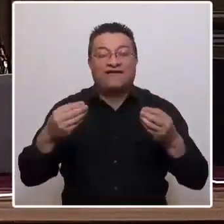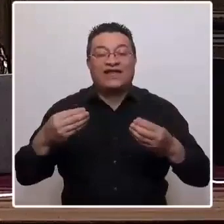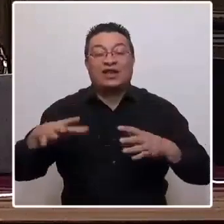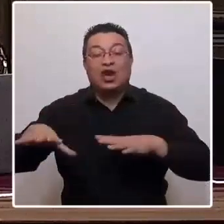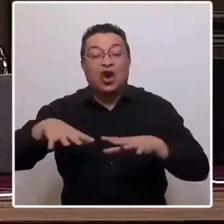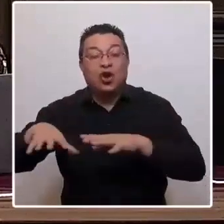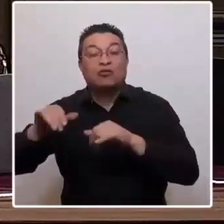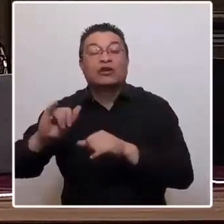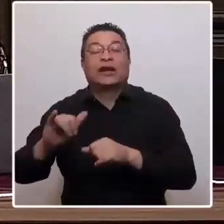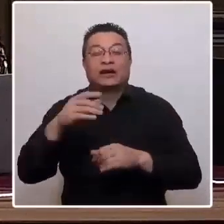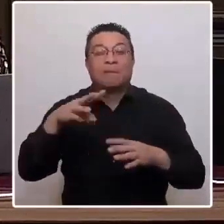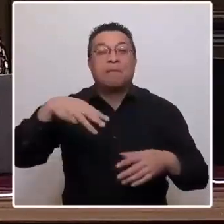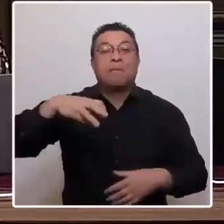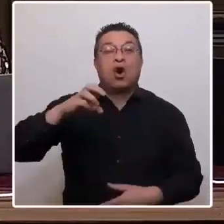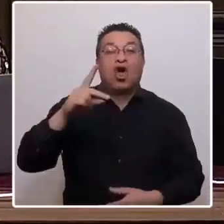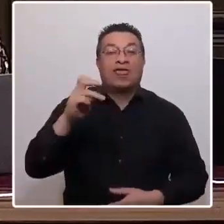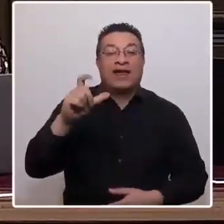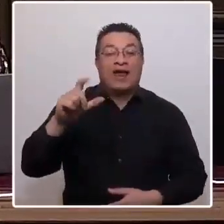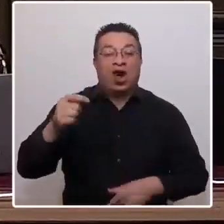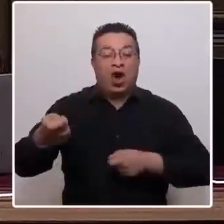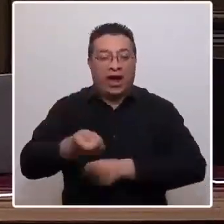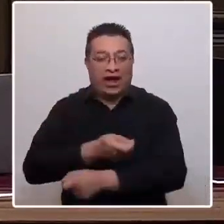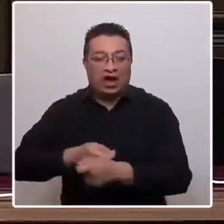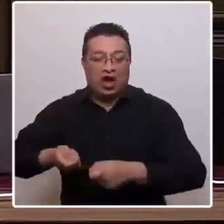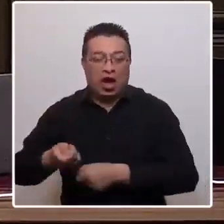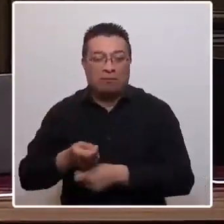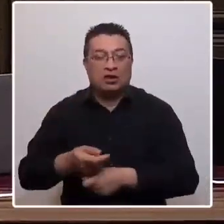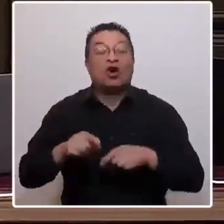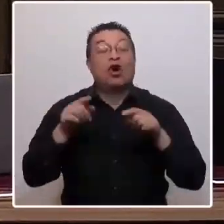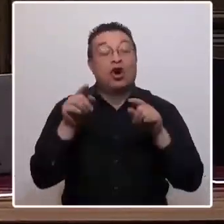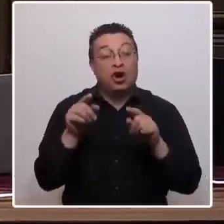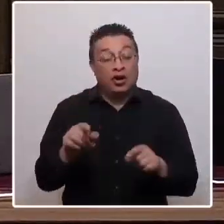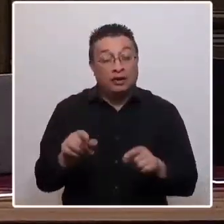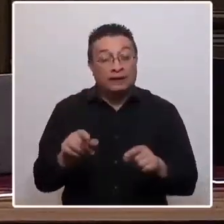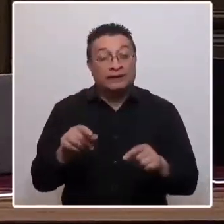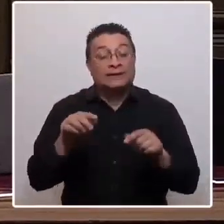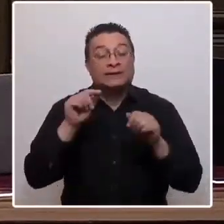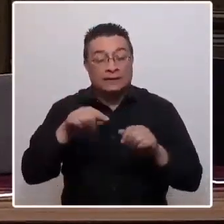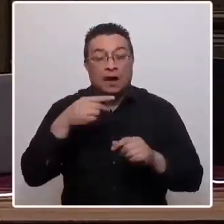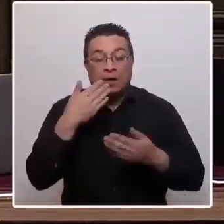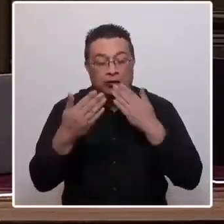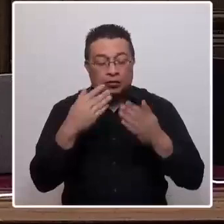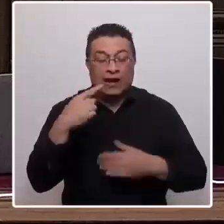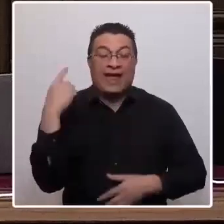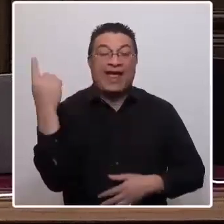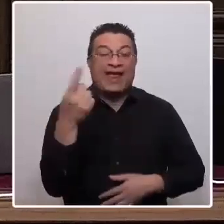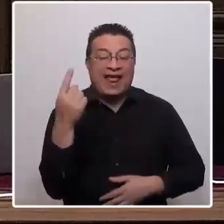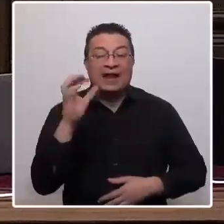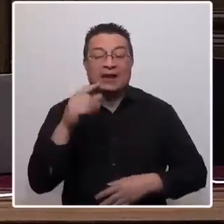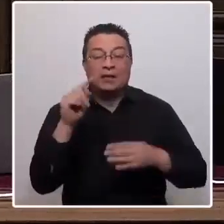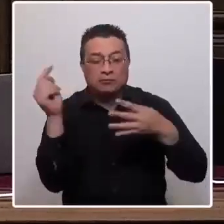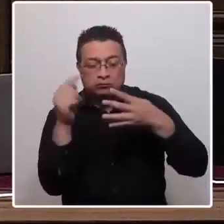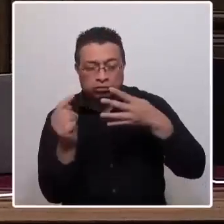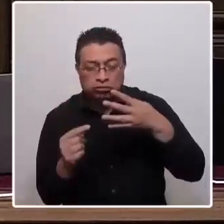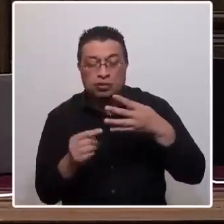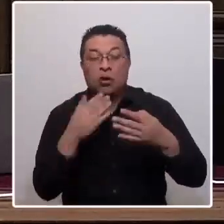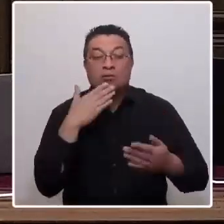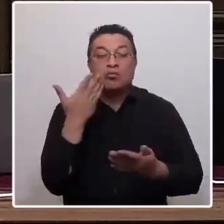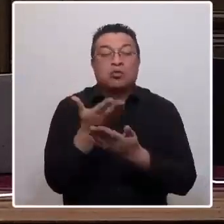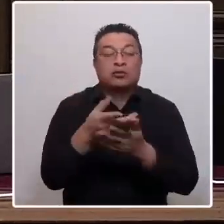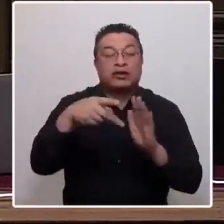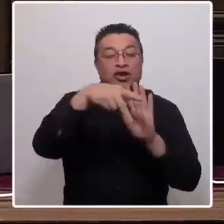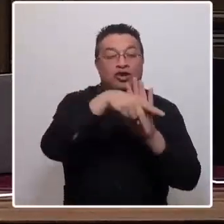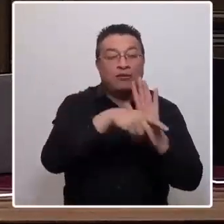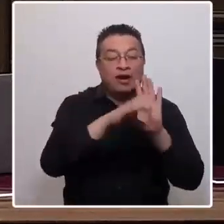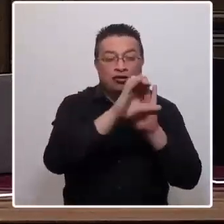Modelo Económico. A continuación, corresponde proceder a la discusión general y particular de las propuestas de normas constitucionales que